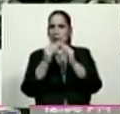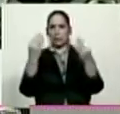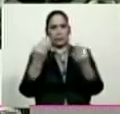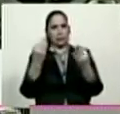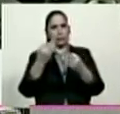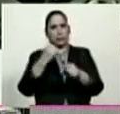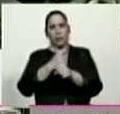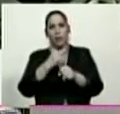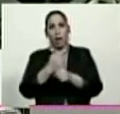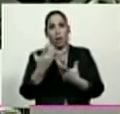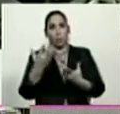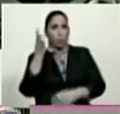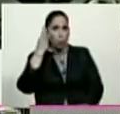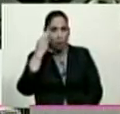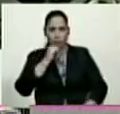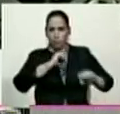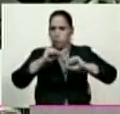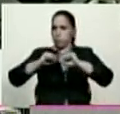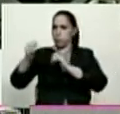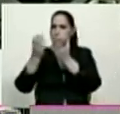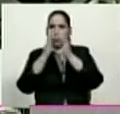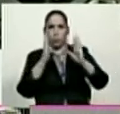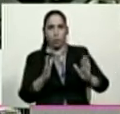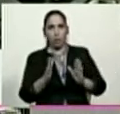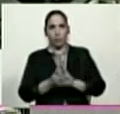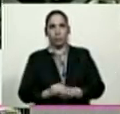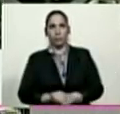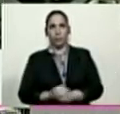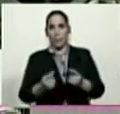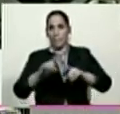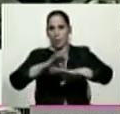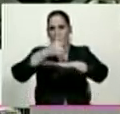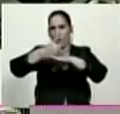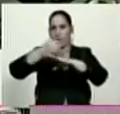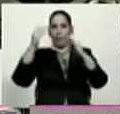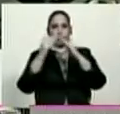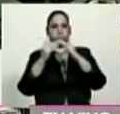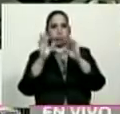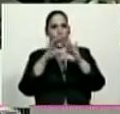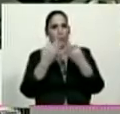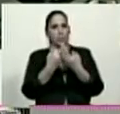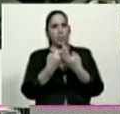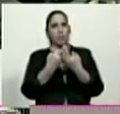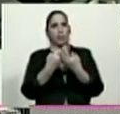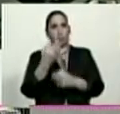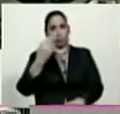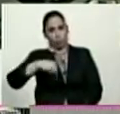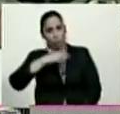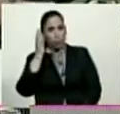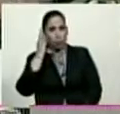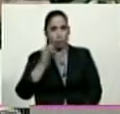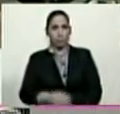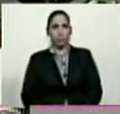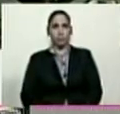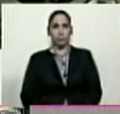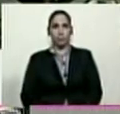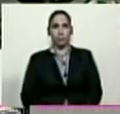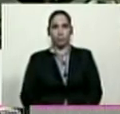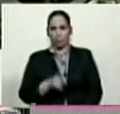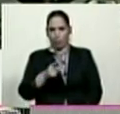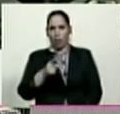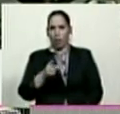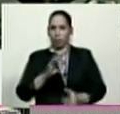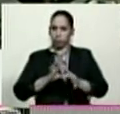trabajando como mujeres activas, estudiando, trabajando, pero jefas de nuestras mujeres. Ahí está la